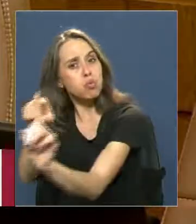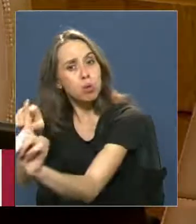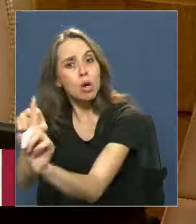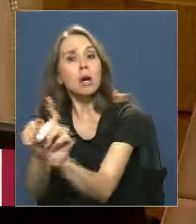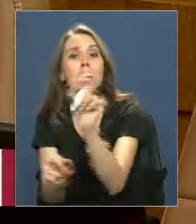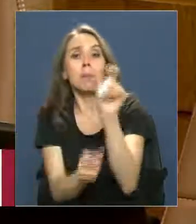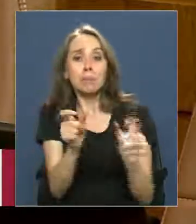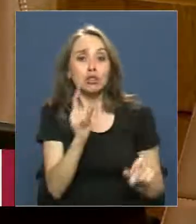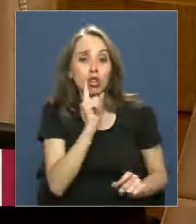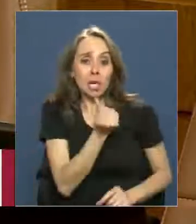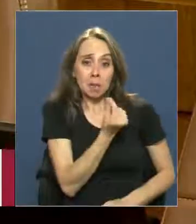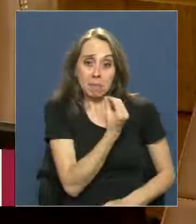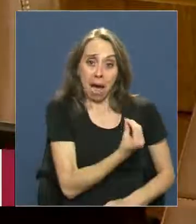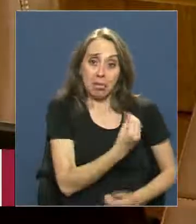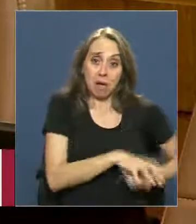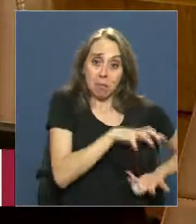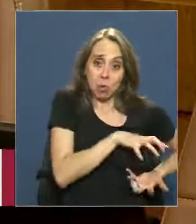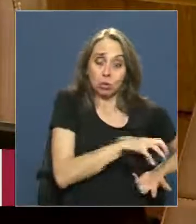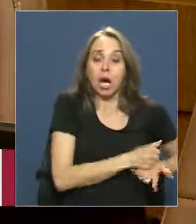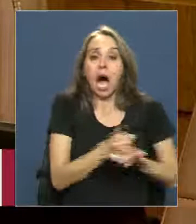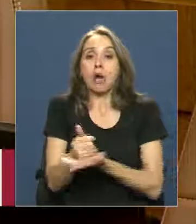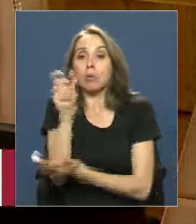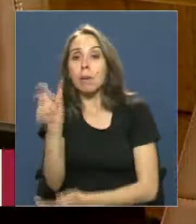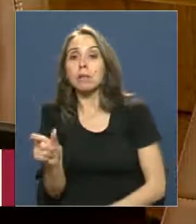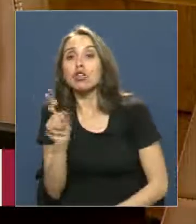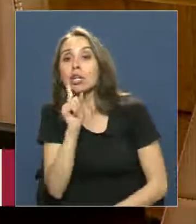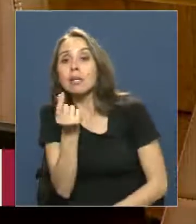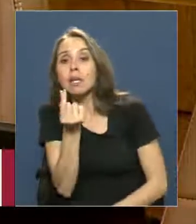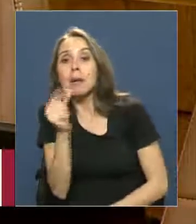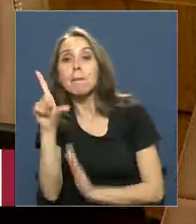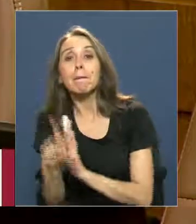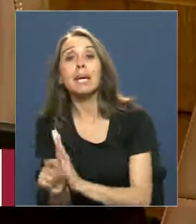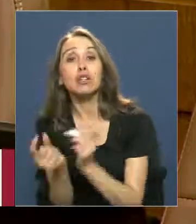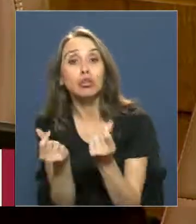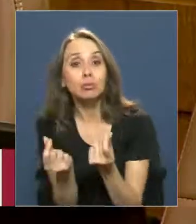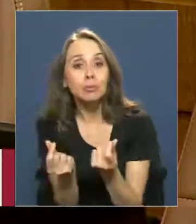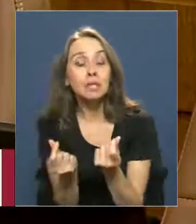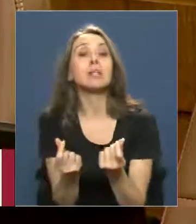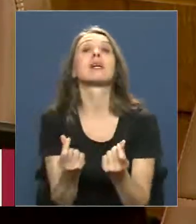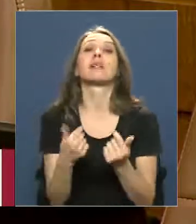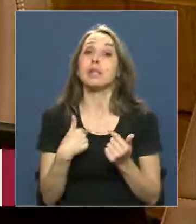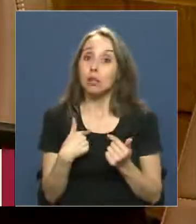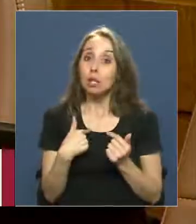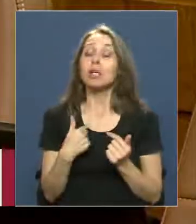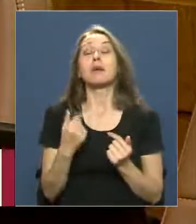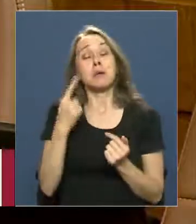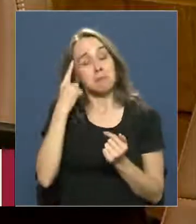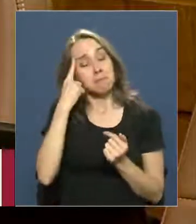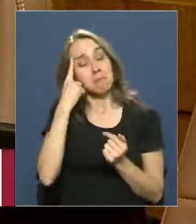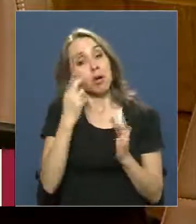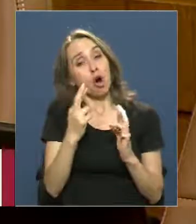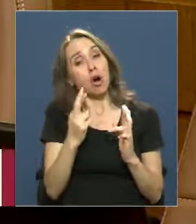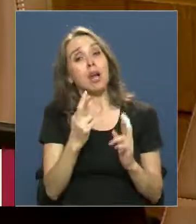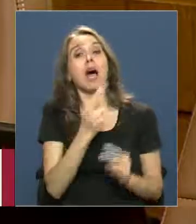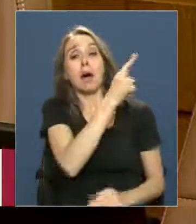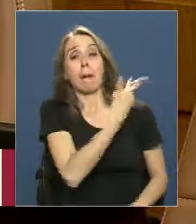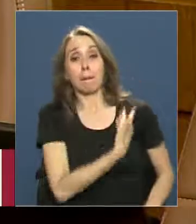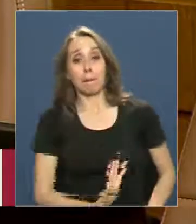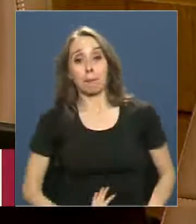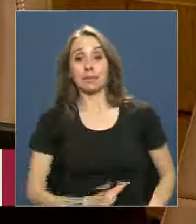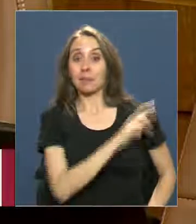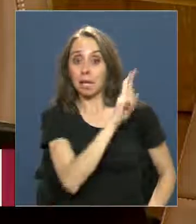más, ayuden al que tiene menos. Y por tanto creo que, si bien espero se tomen todas las medidas por parte del